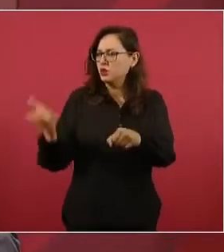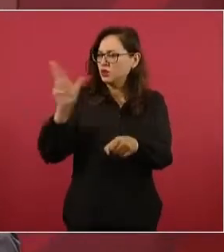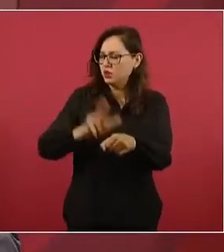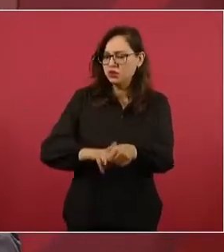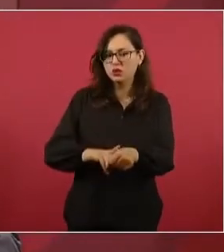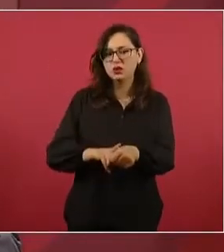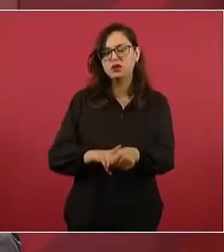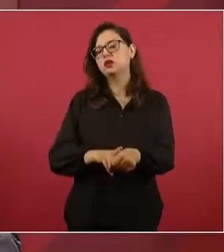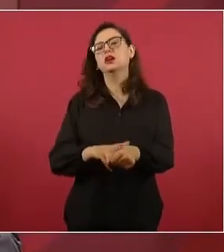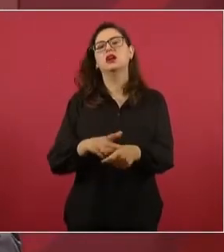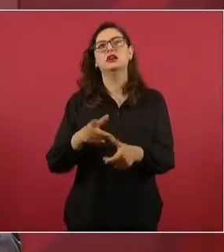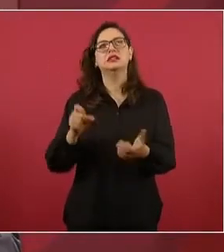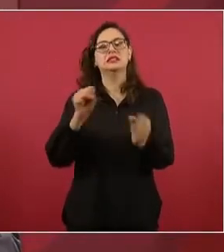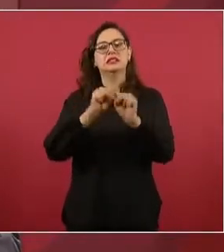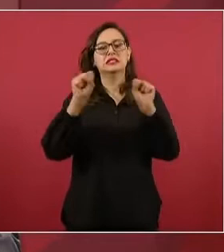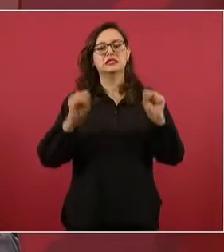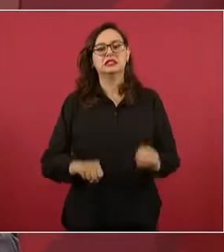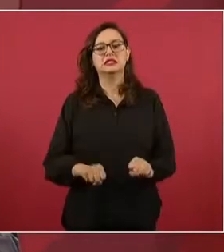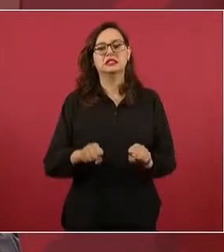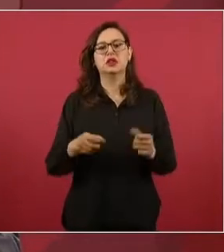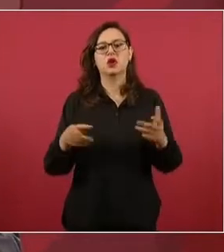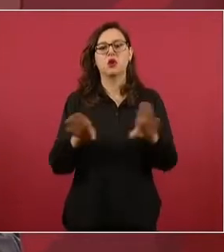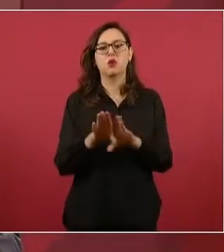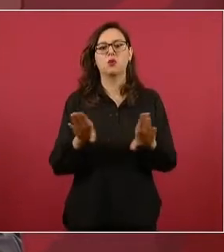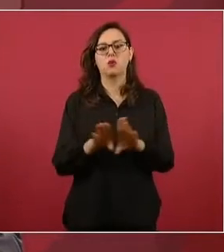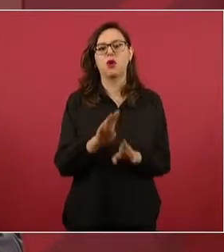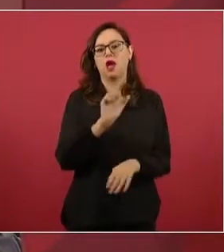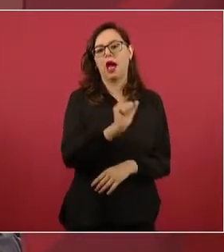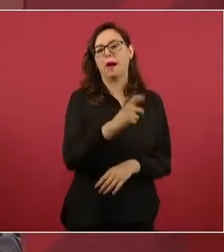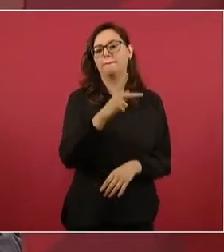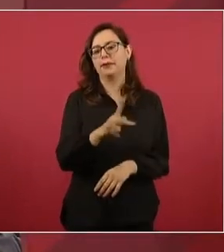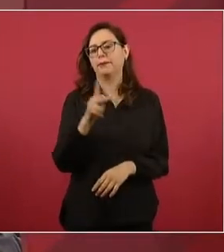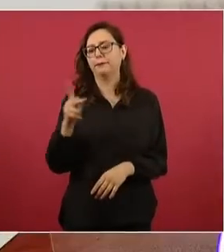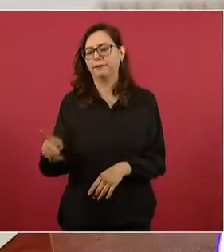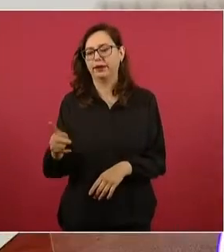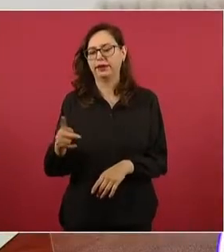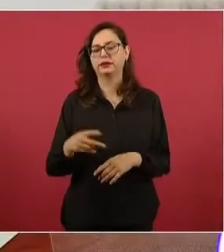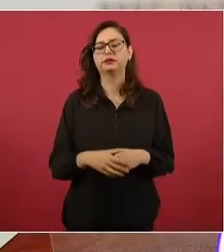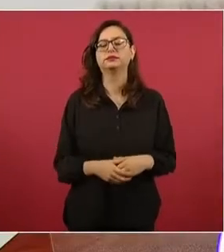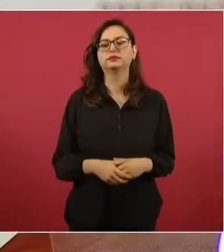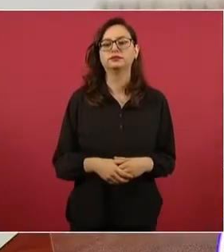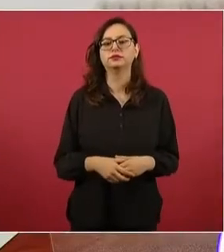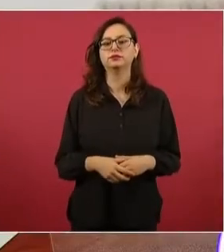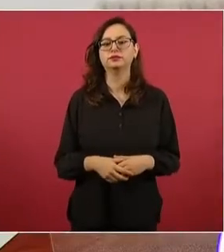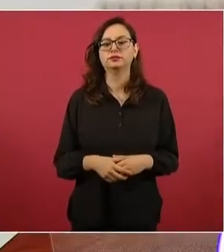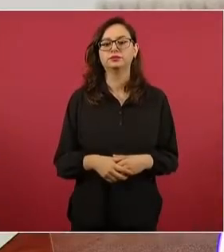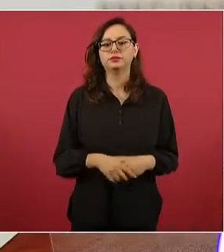llamado de asociación pública-privada,